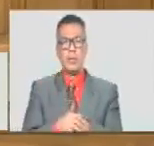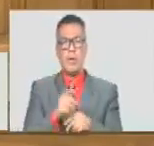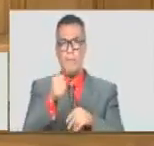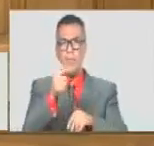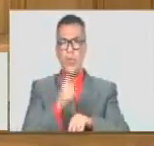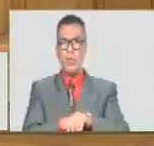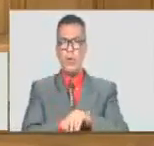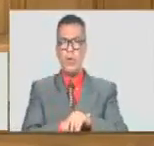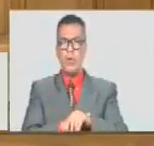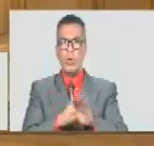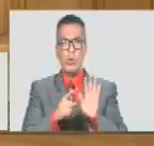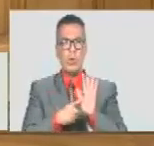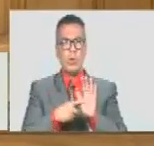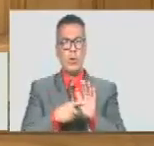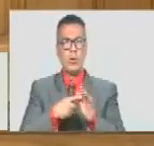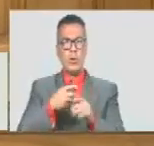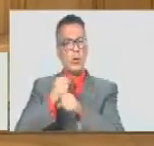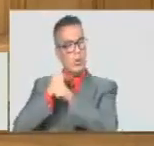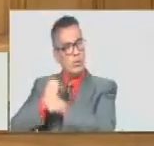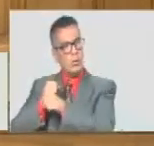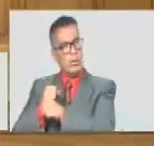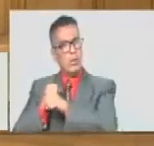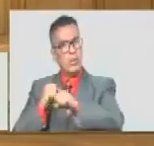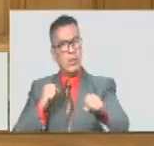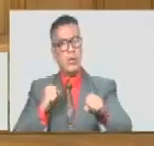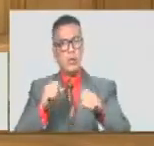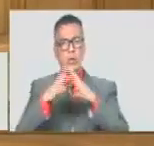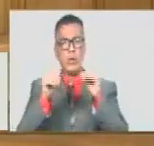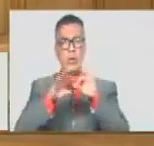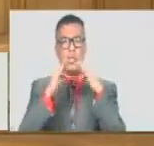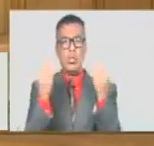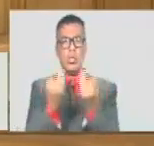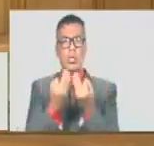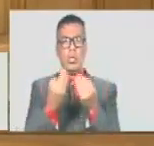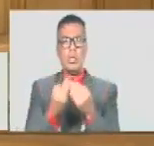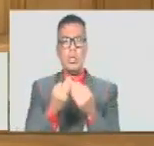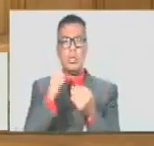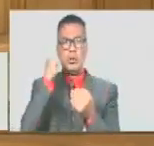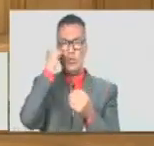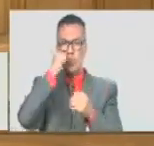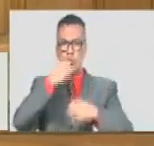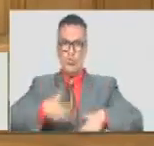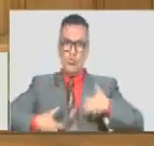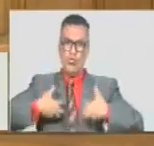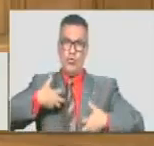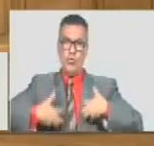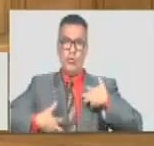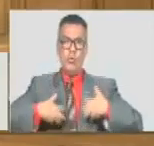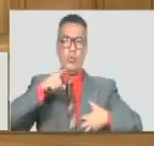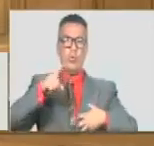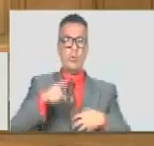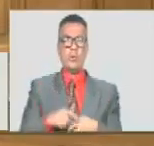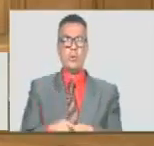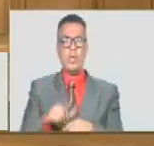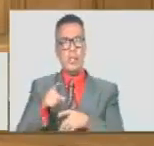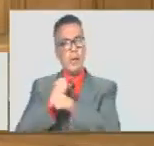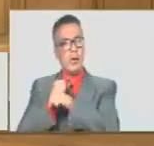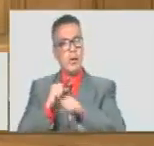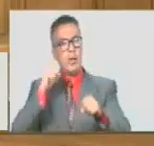poco Ronald Acuña Jr., el beisbolista, y su familia fueron llamados simios en el estadio de béisbol.